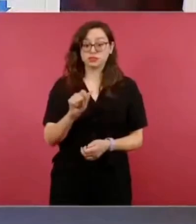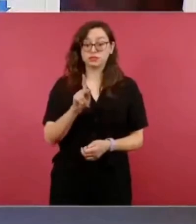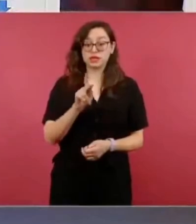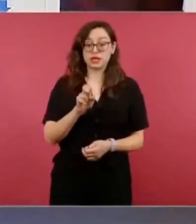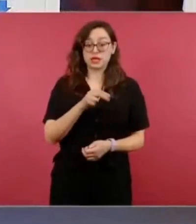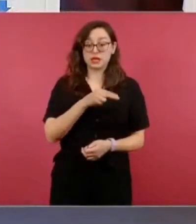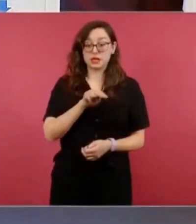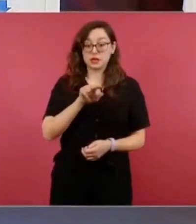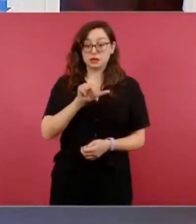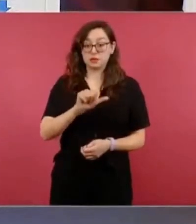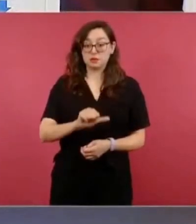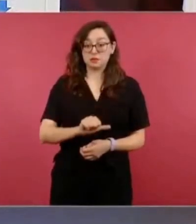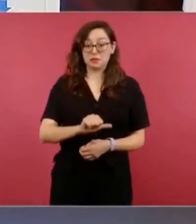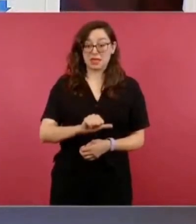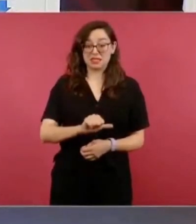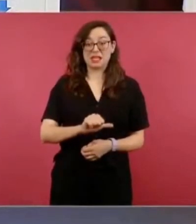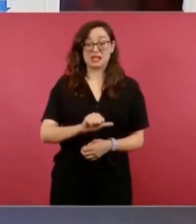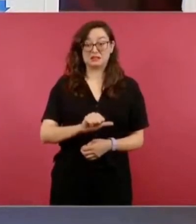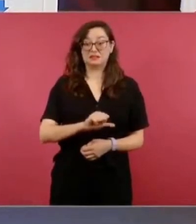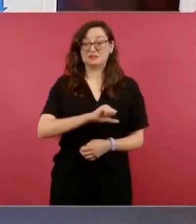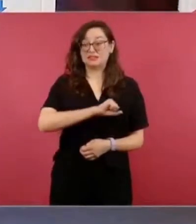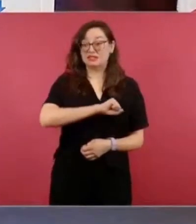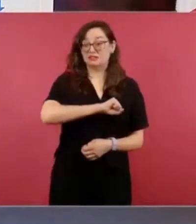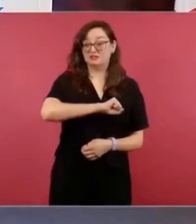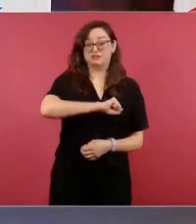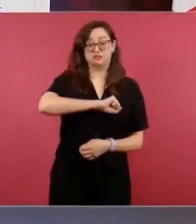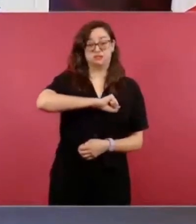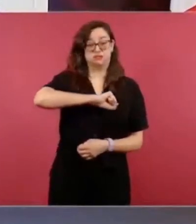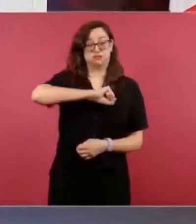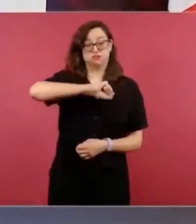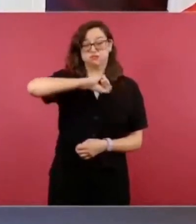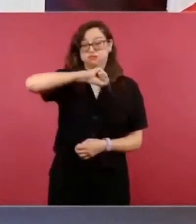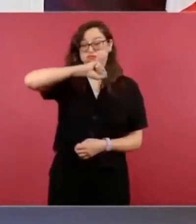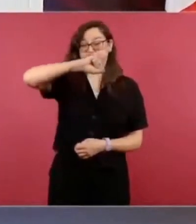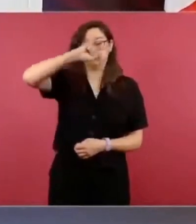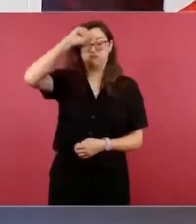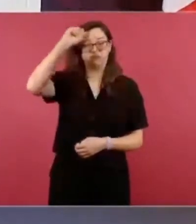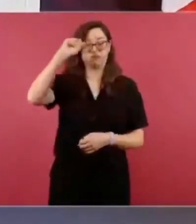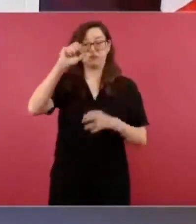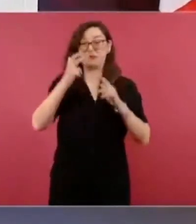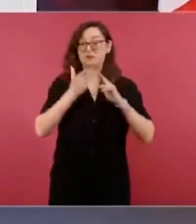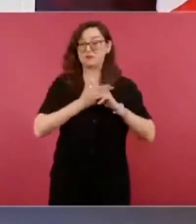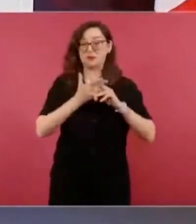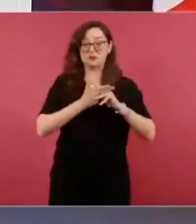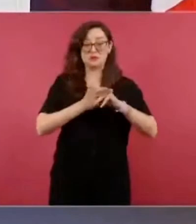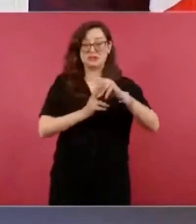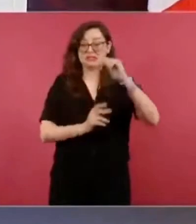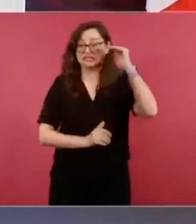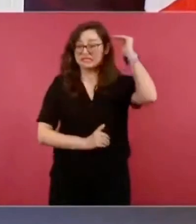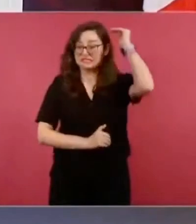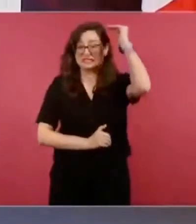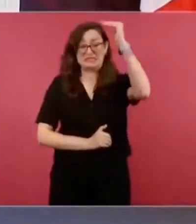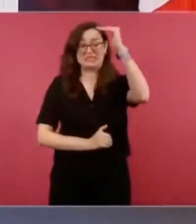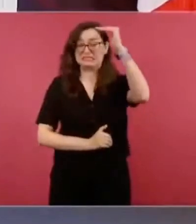aquí lo encontramos, nos costó bajarlo, que esto es lo más alto.